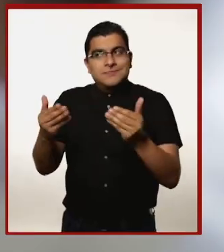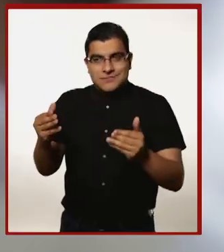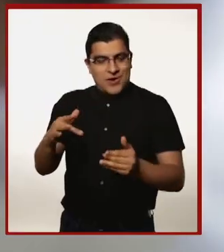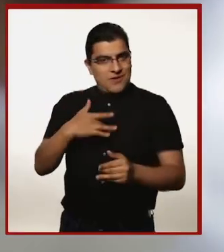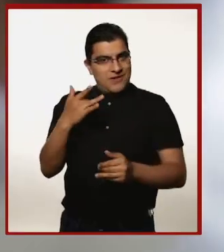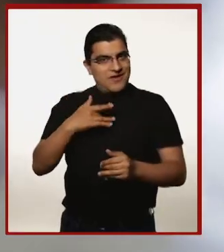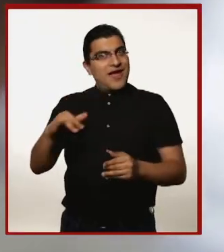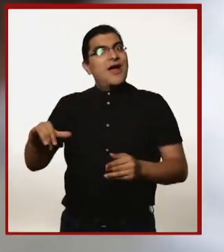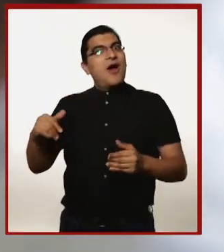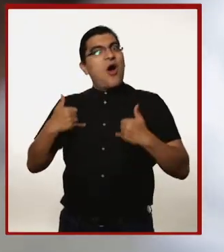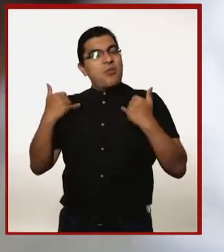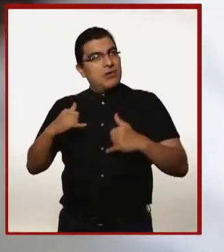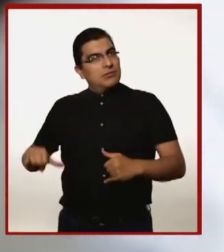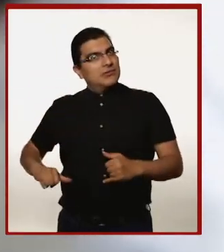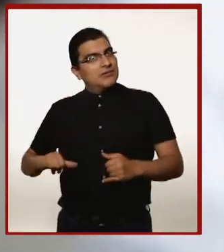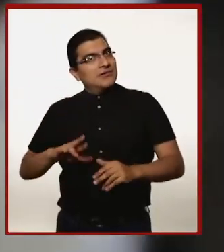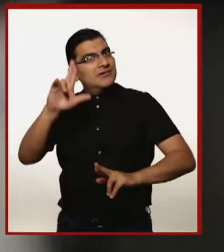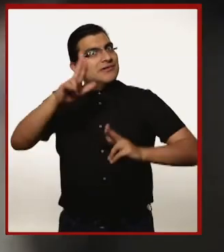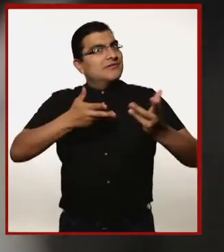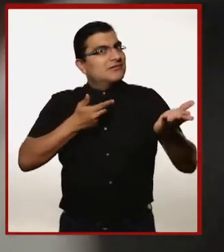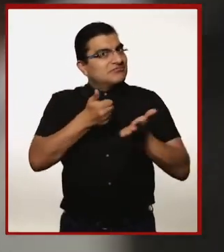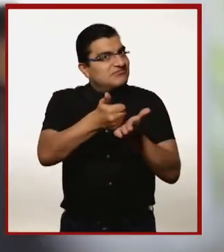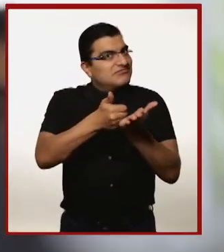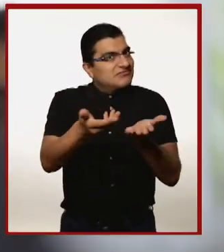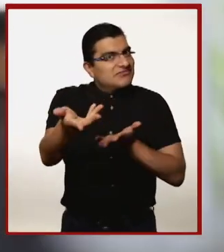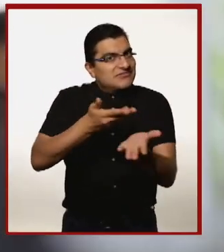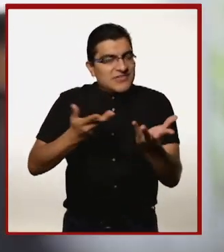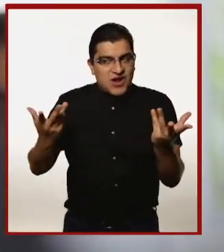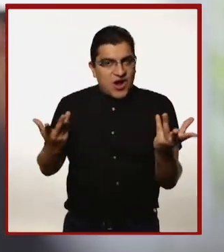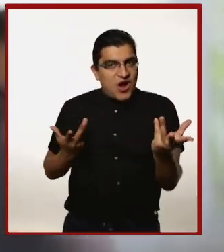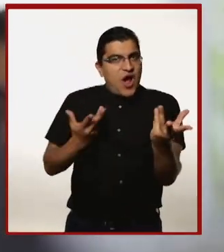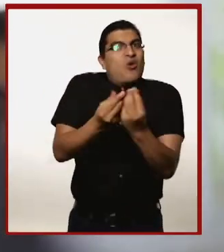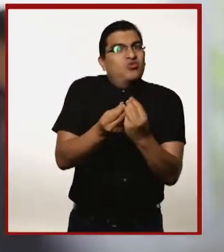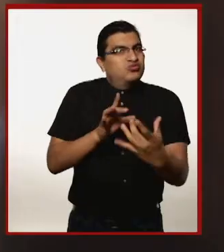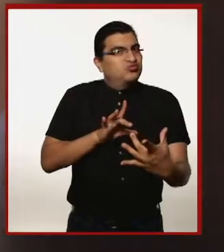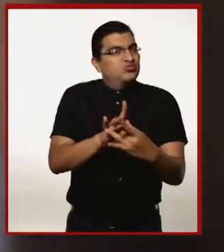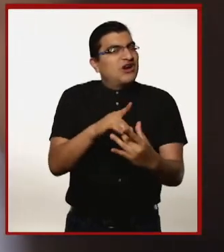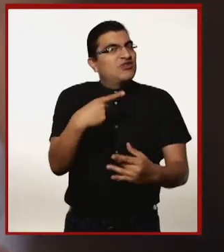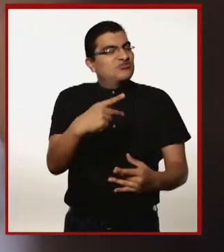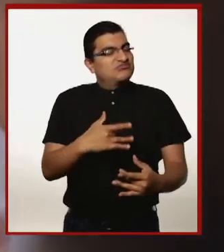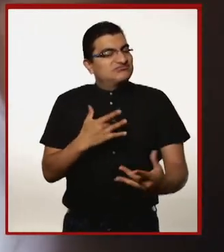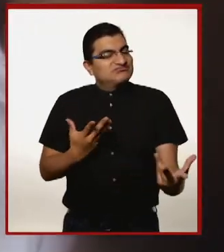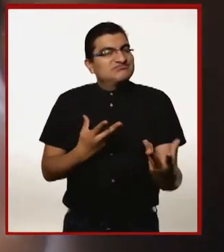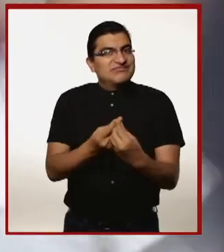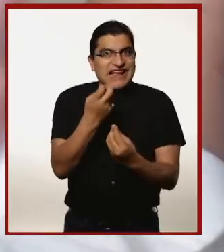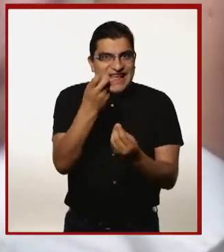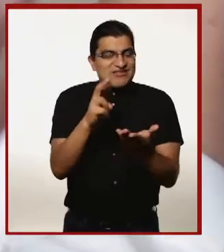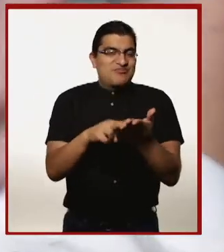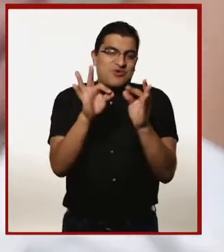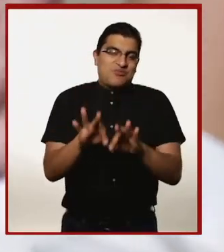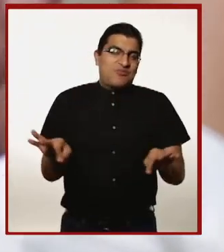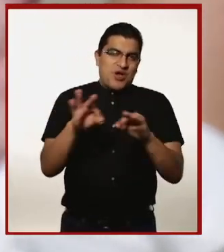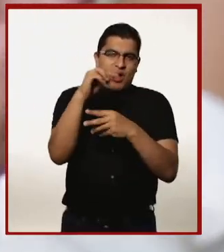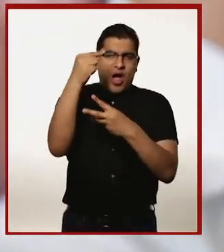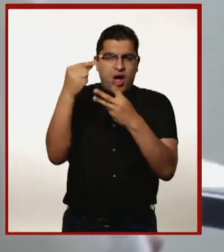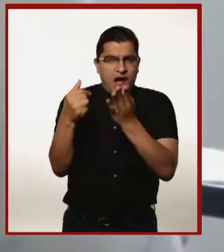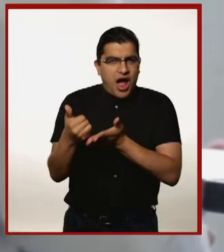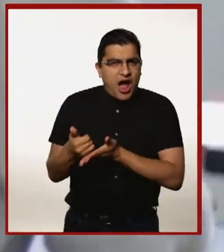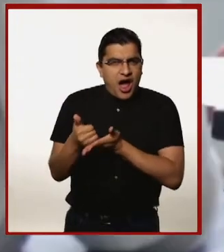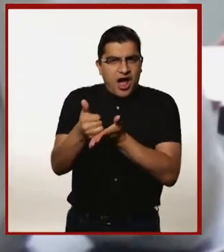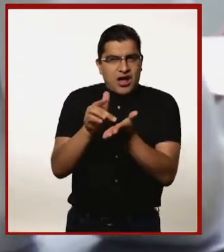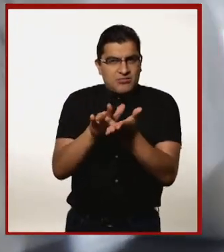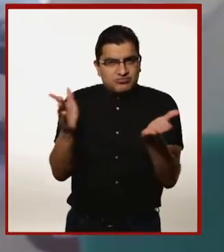que haya un interés por participar y que se sienta que forma parte de ese conjunto. Esos elementos me parece que